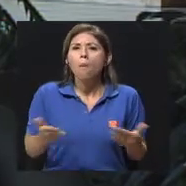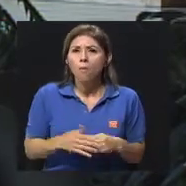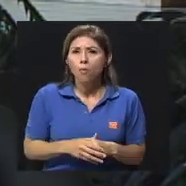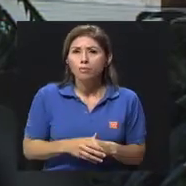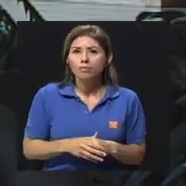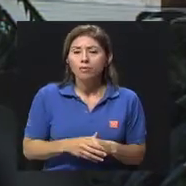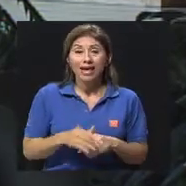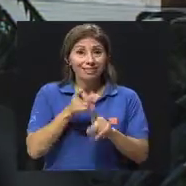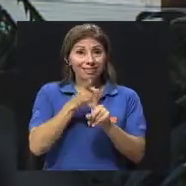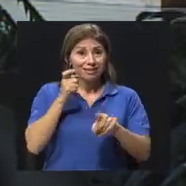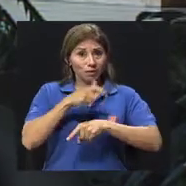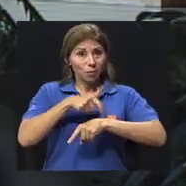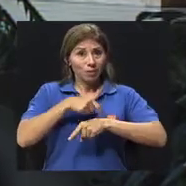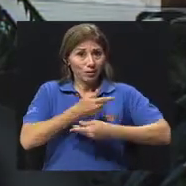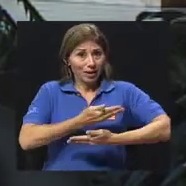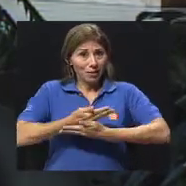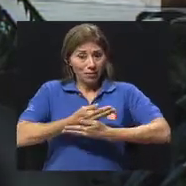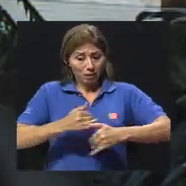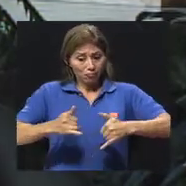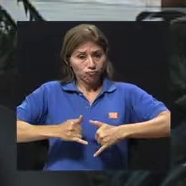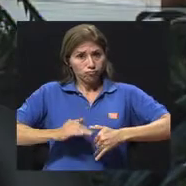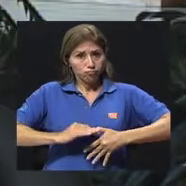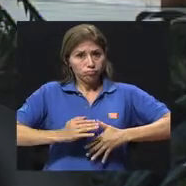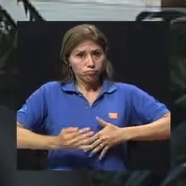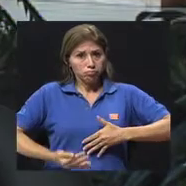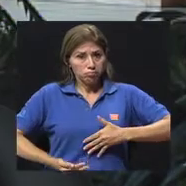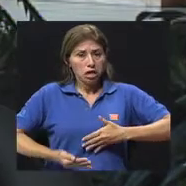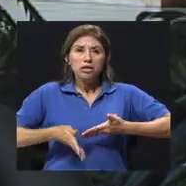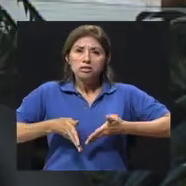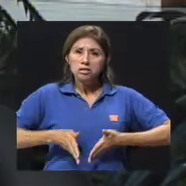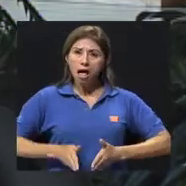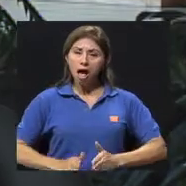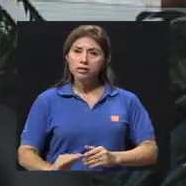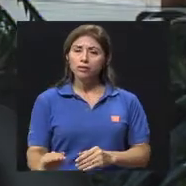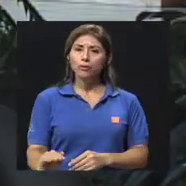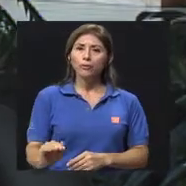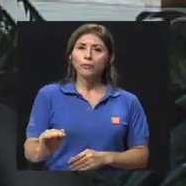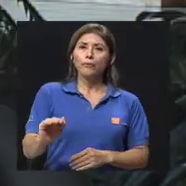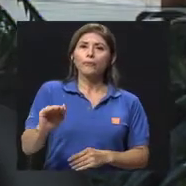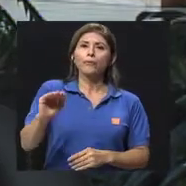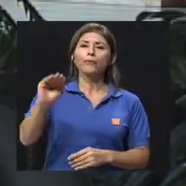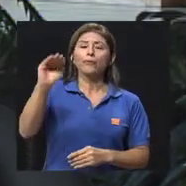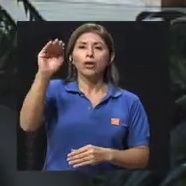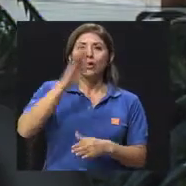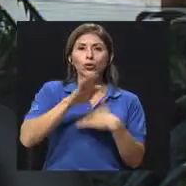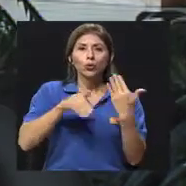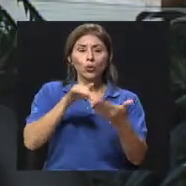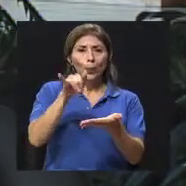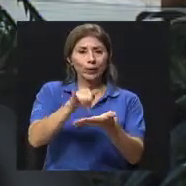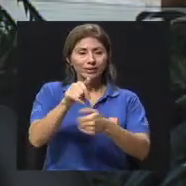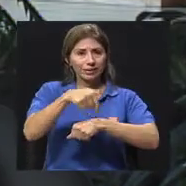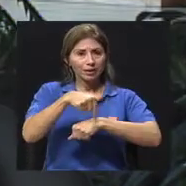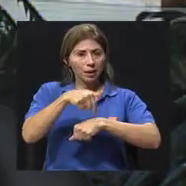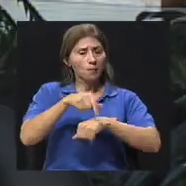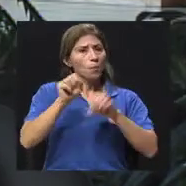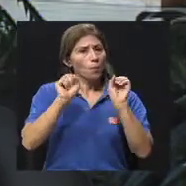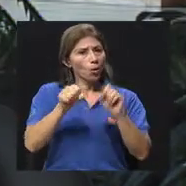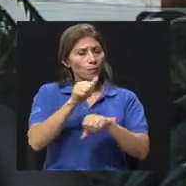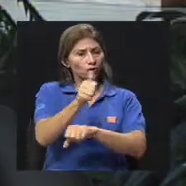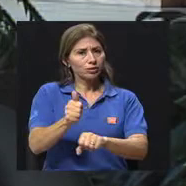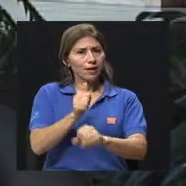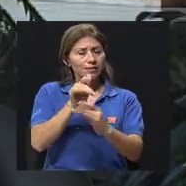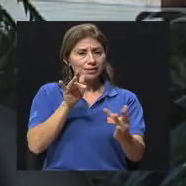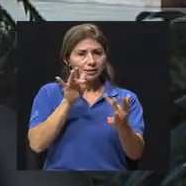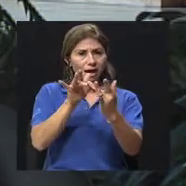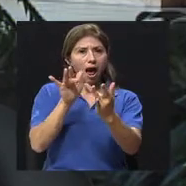un adolescente, un adulto mayor. Podemos tener un adulto joven, podemos establecer ese tipo de contactos.